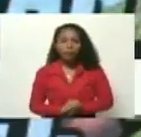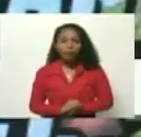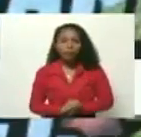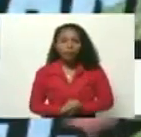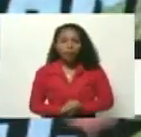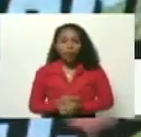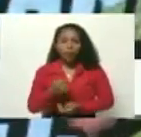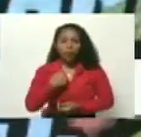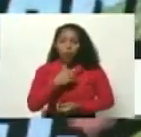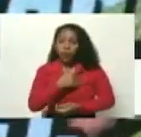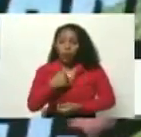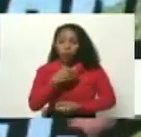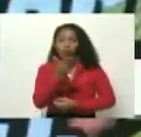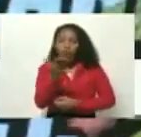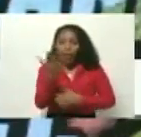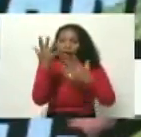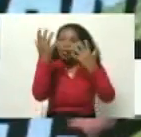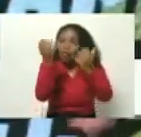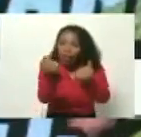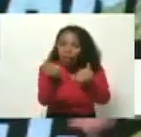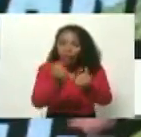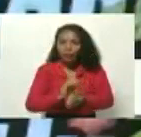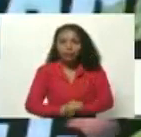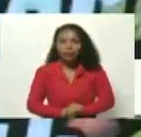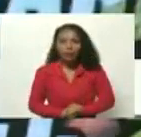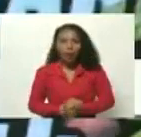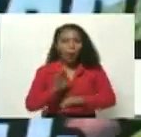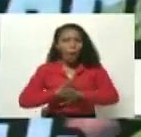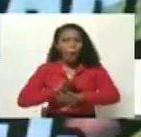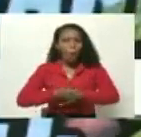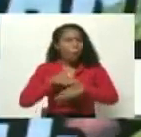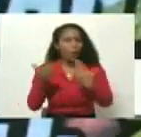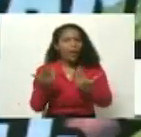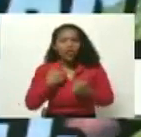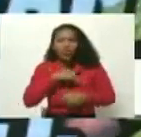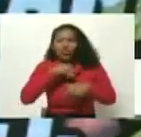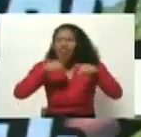Yo quiero que ustedes me entiendan, ¿no? ¿Por qué estamos aquí?